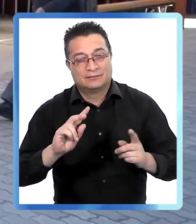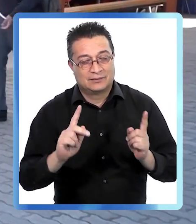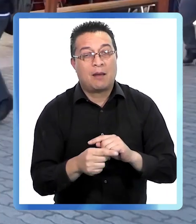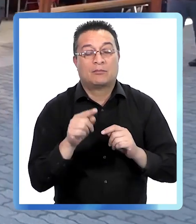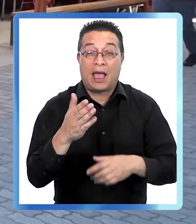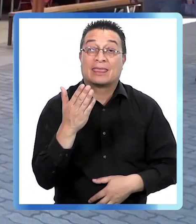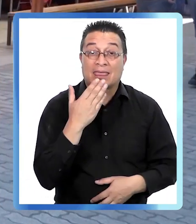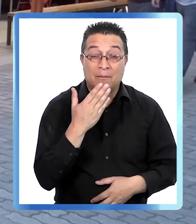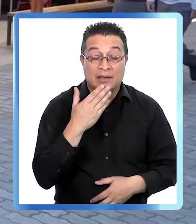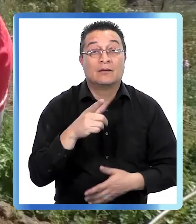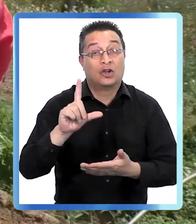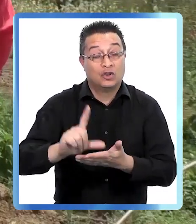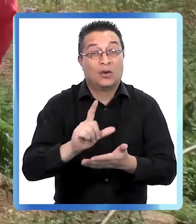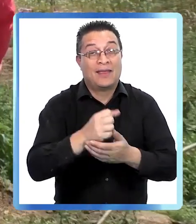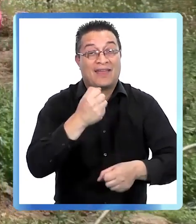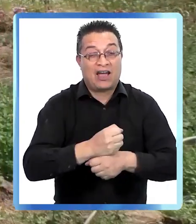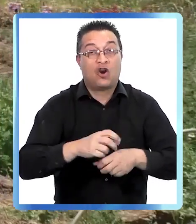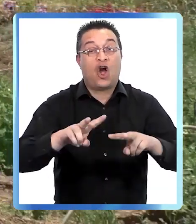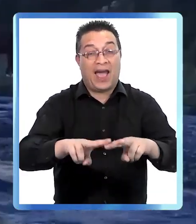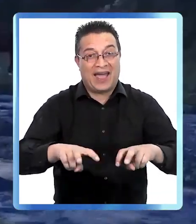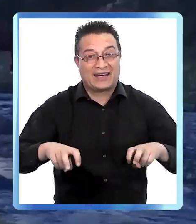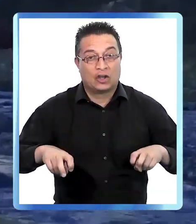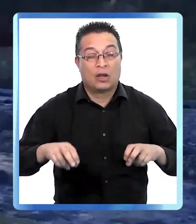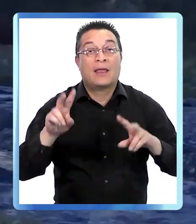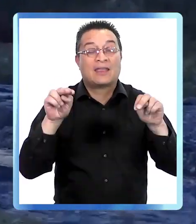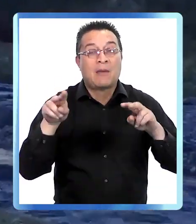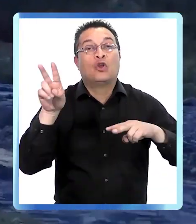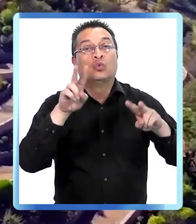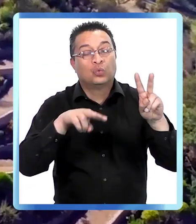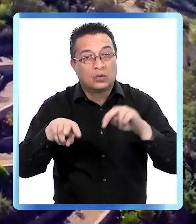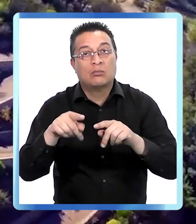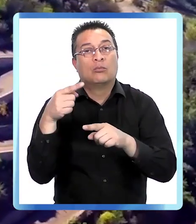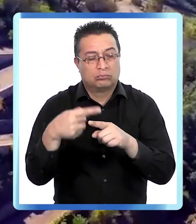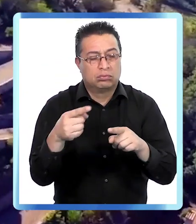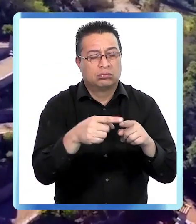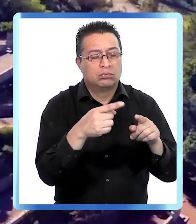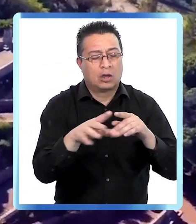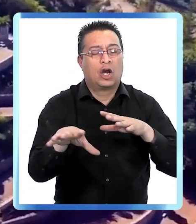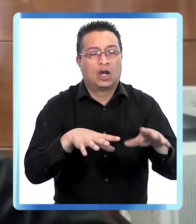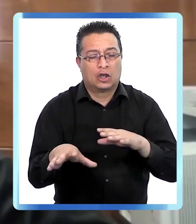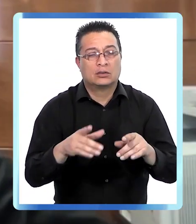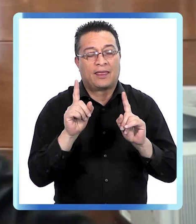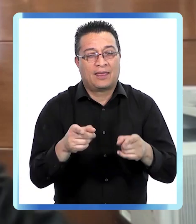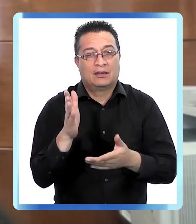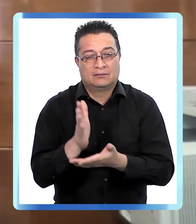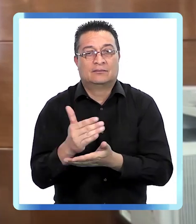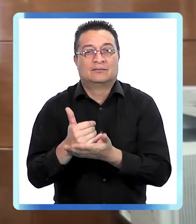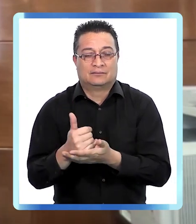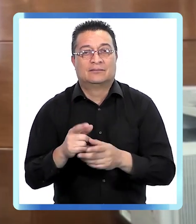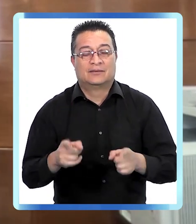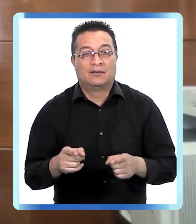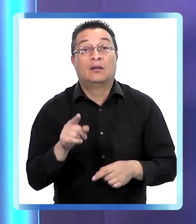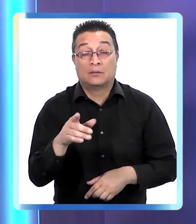regularizarse, también en espacio de trabajo agrícola, en materia de turismo, o sea, hay hartas áreas en las cuales tenemos que ir tomando